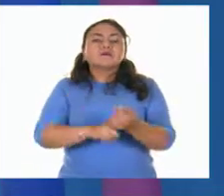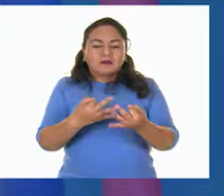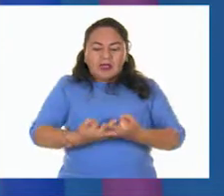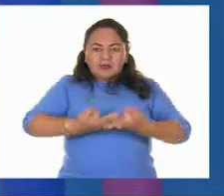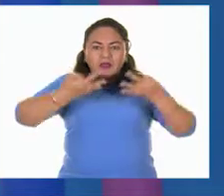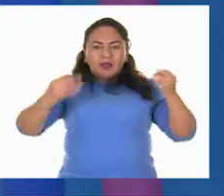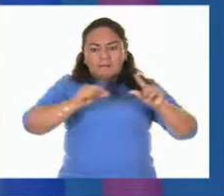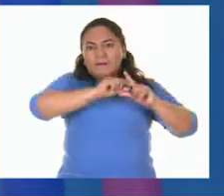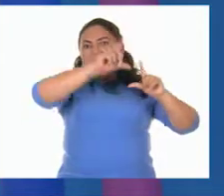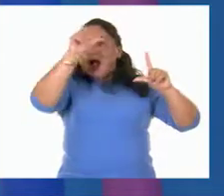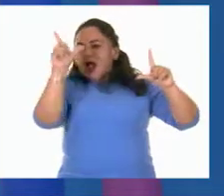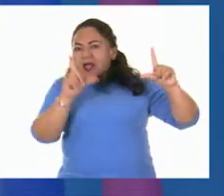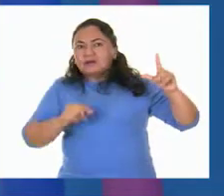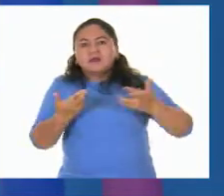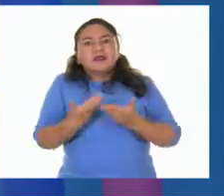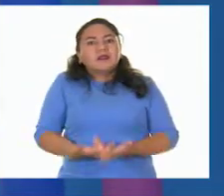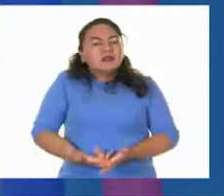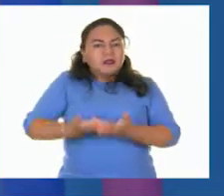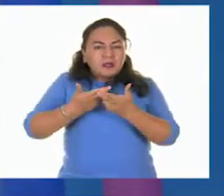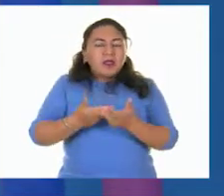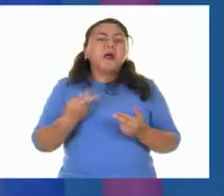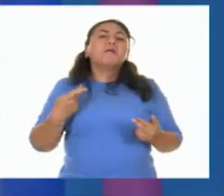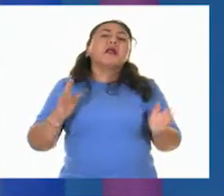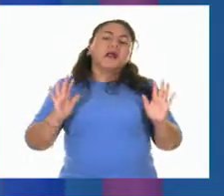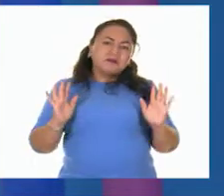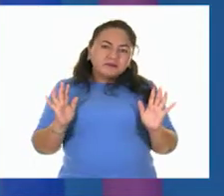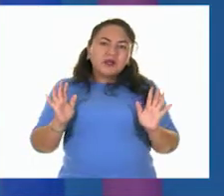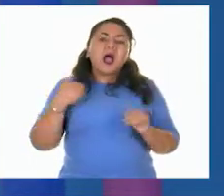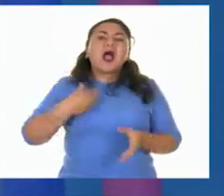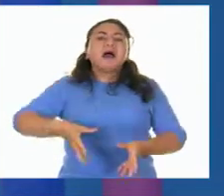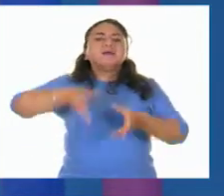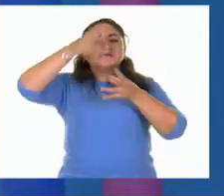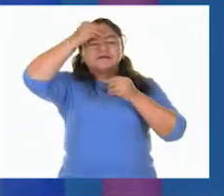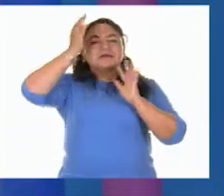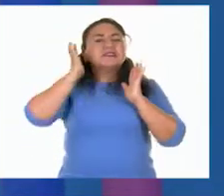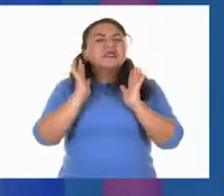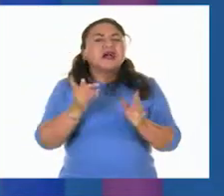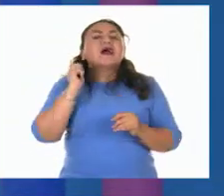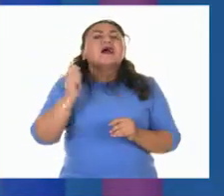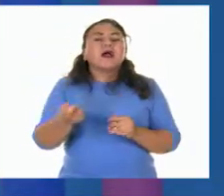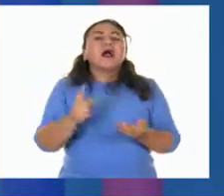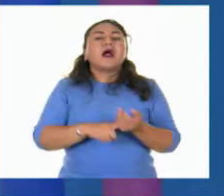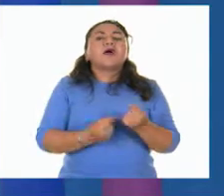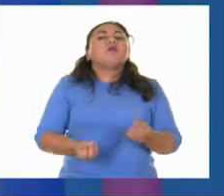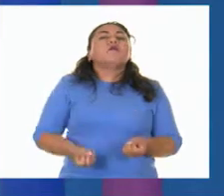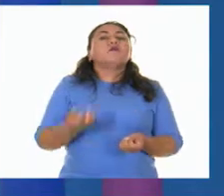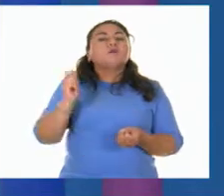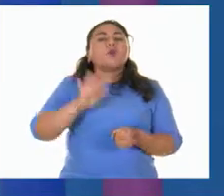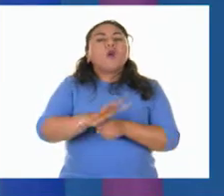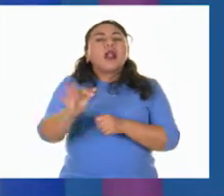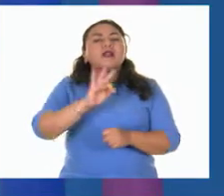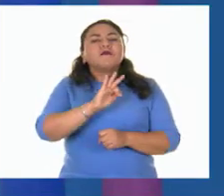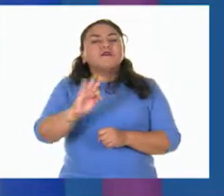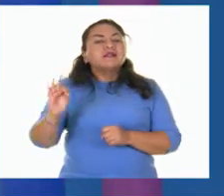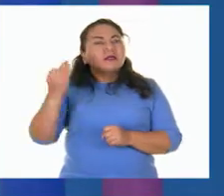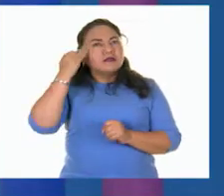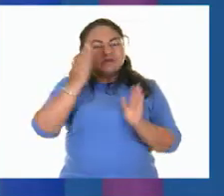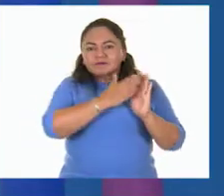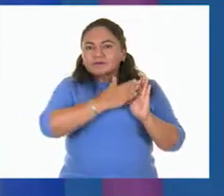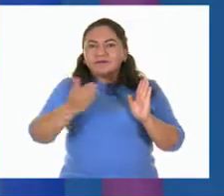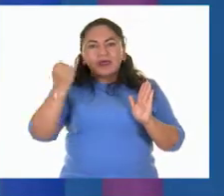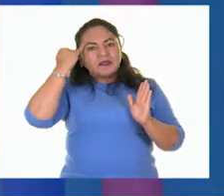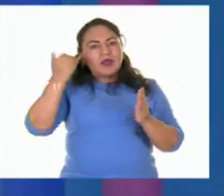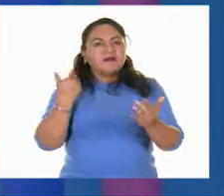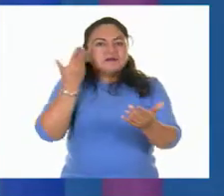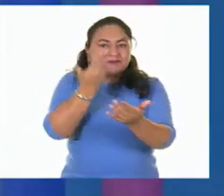territorio de todo el país. Pero bueno, al menos ya hemos aprendido cuándo se desarrolló esta iniciativa.